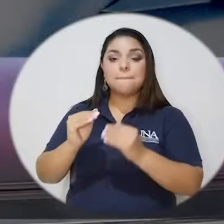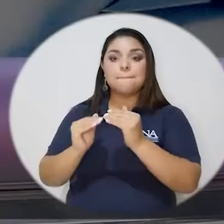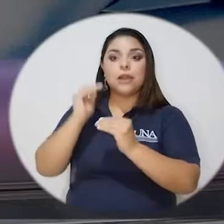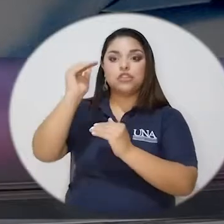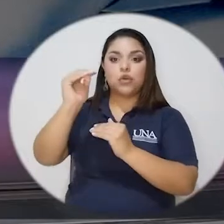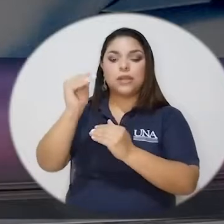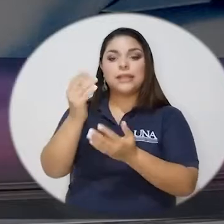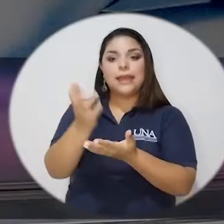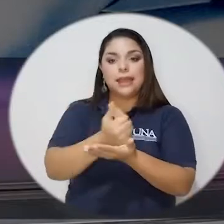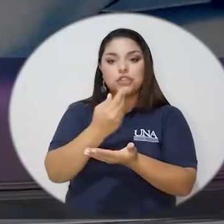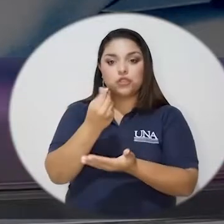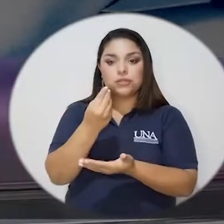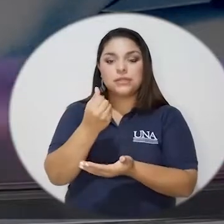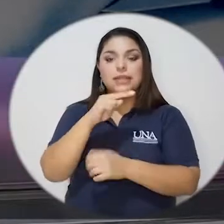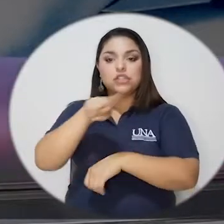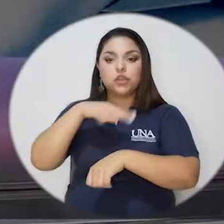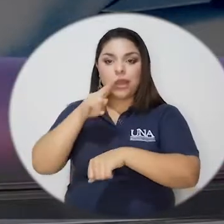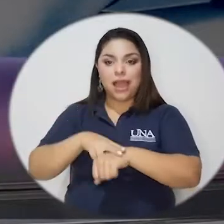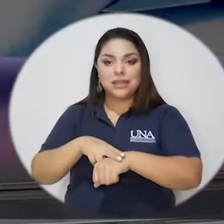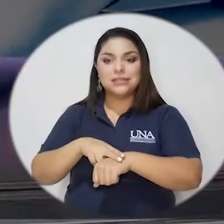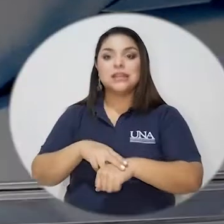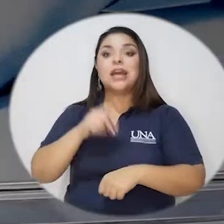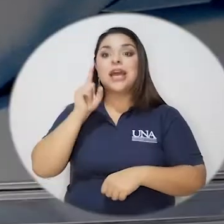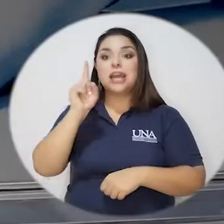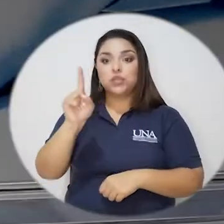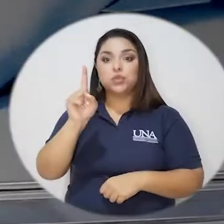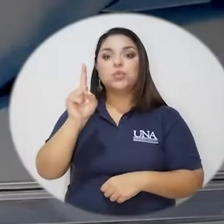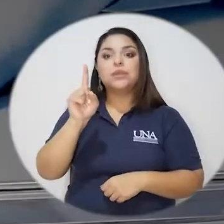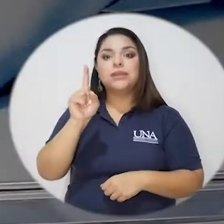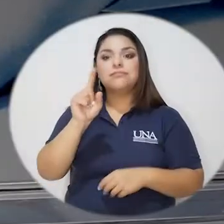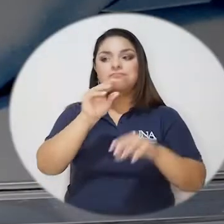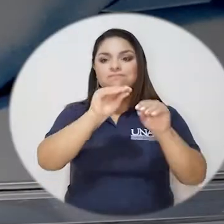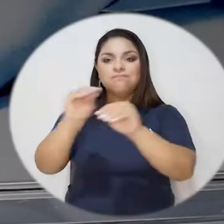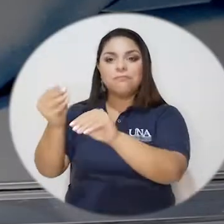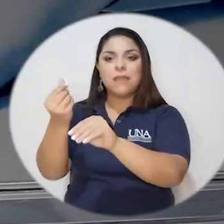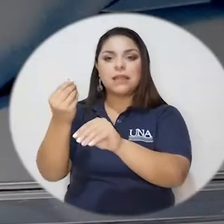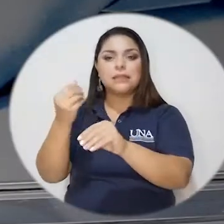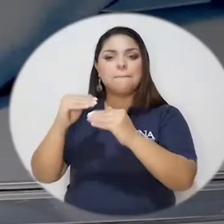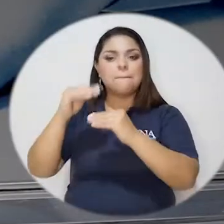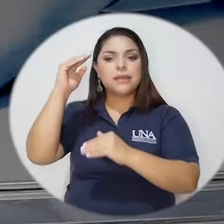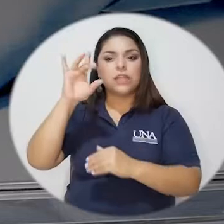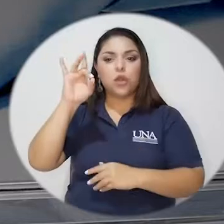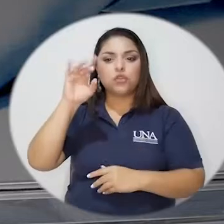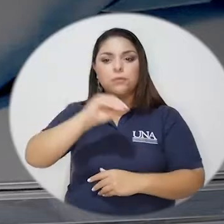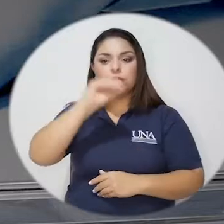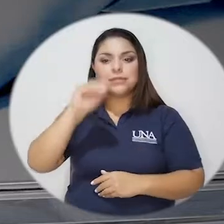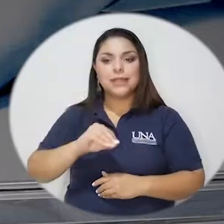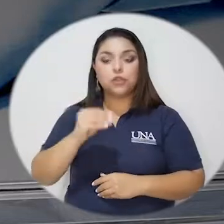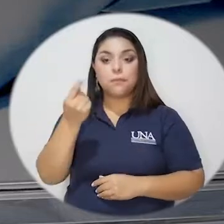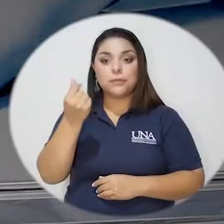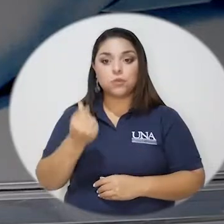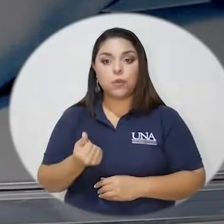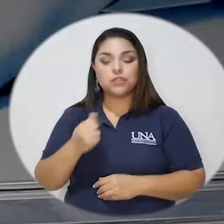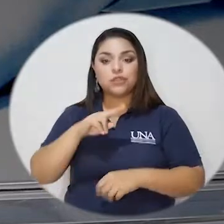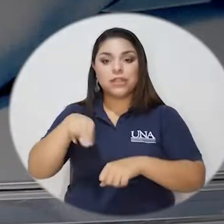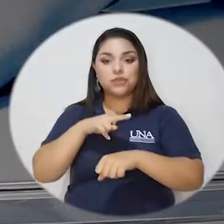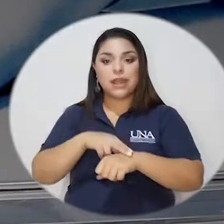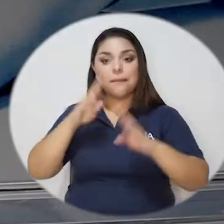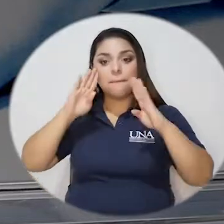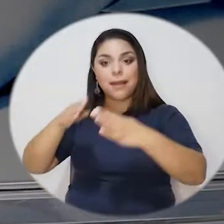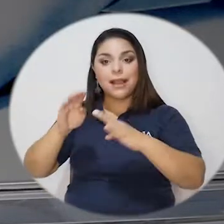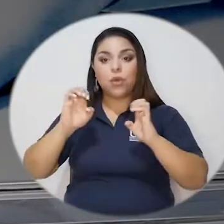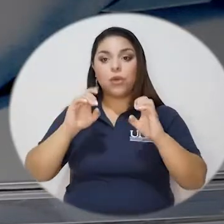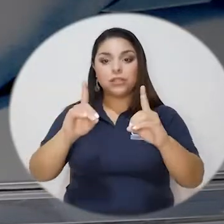mayor de los ingresos nacionales. Es una transferencia muy importante, o alrededor del 8% o más del 8% del presupuesto